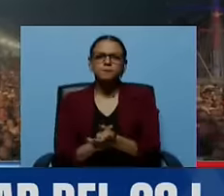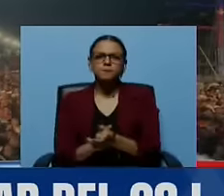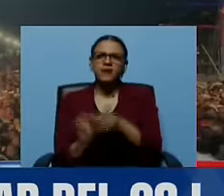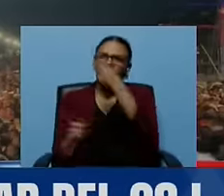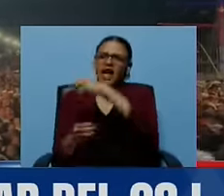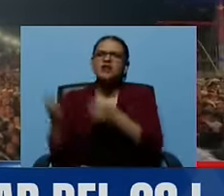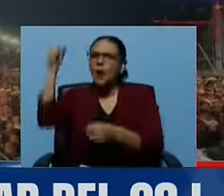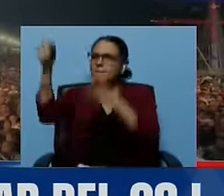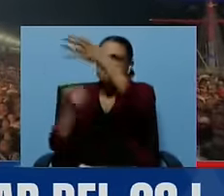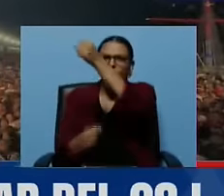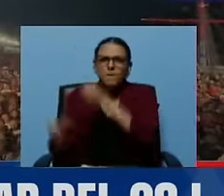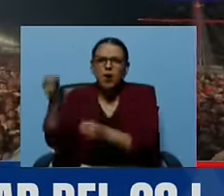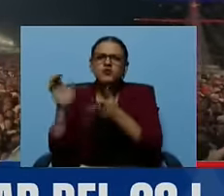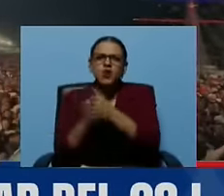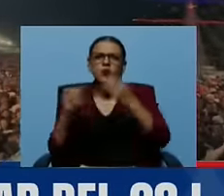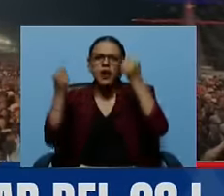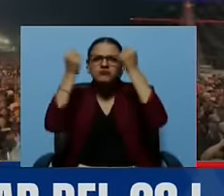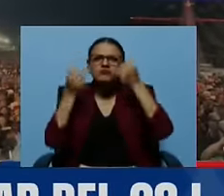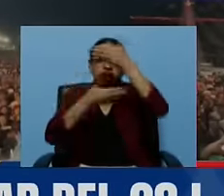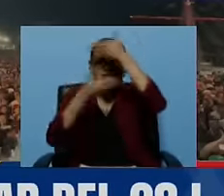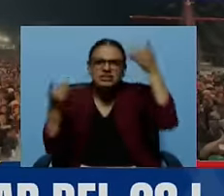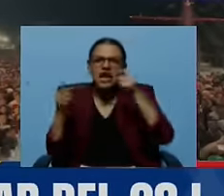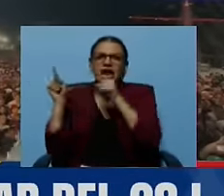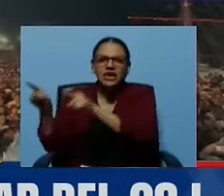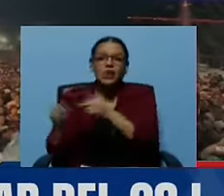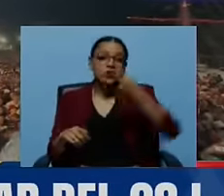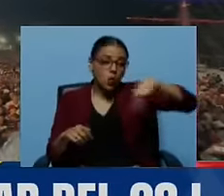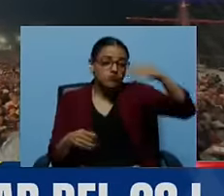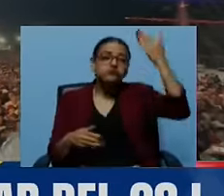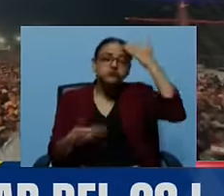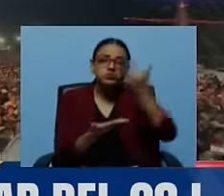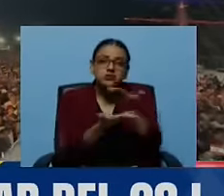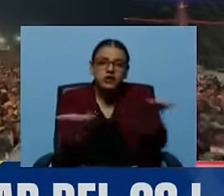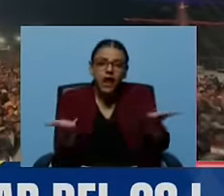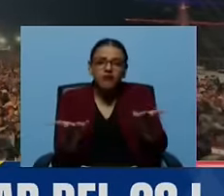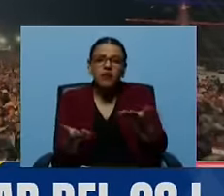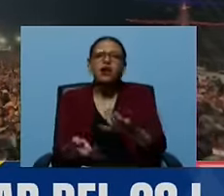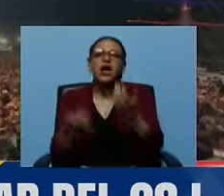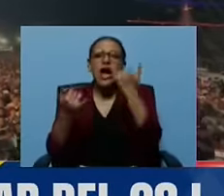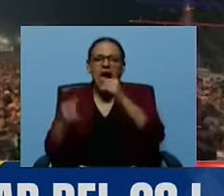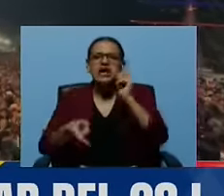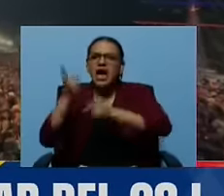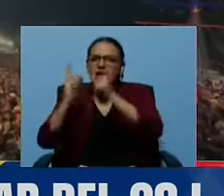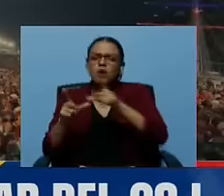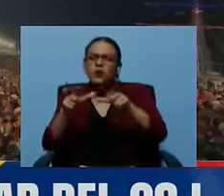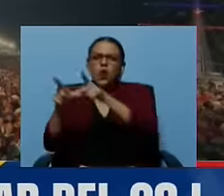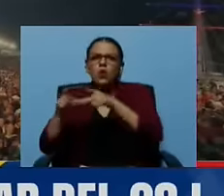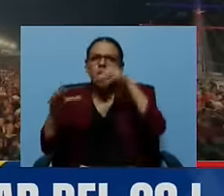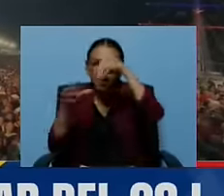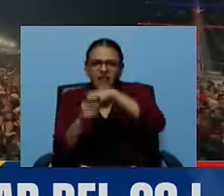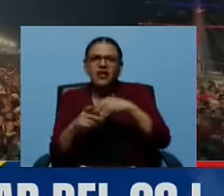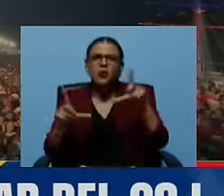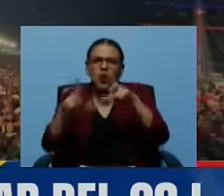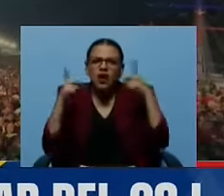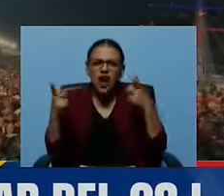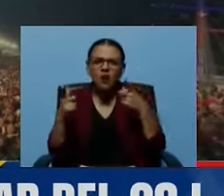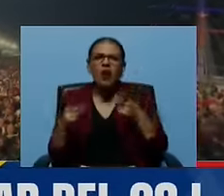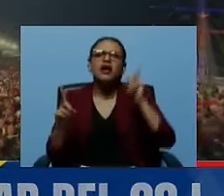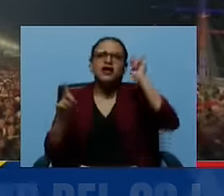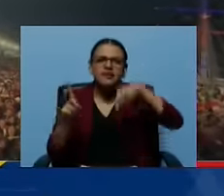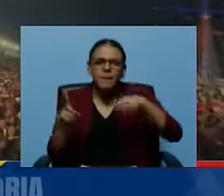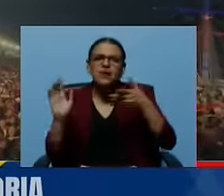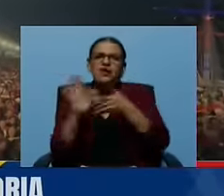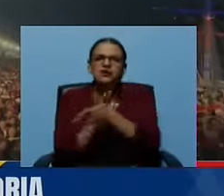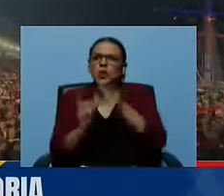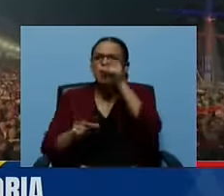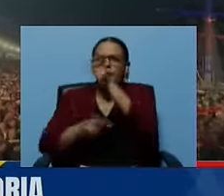trajeron delincuentes. Ustedes saben, en algunos lugares de La Guaira, inclusive